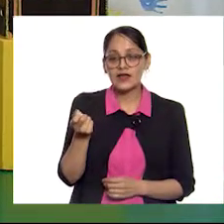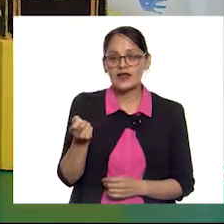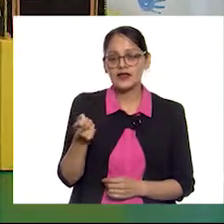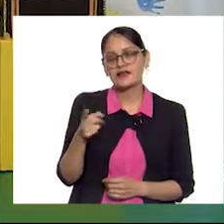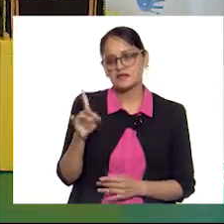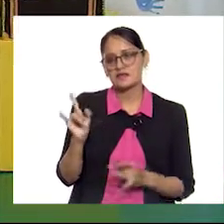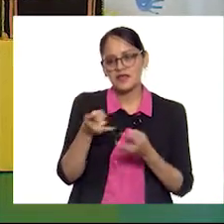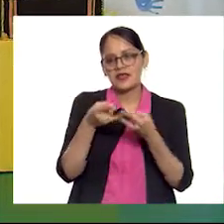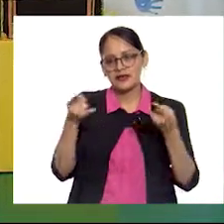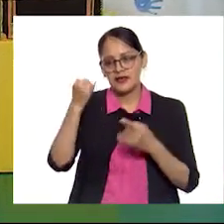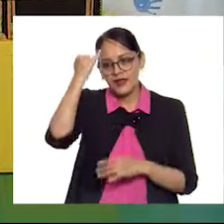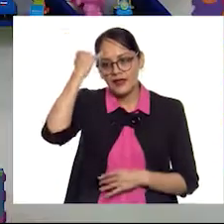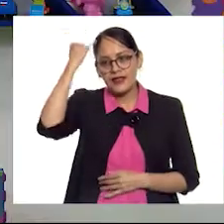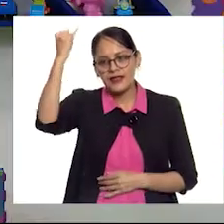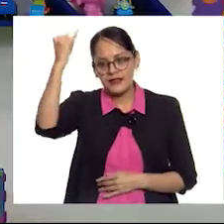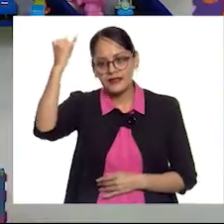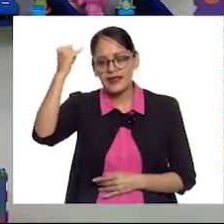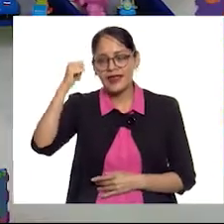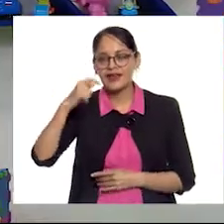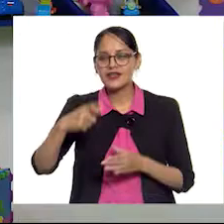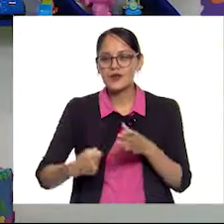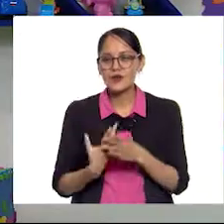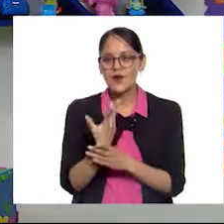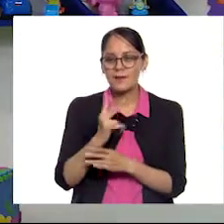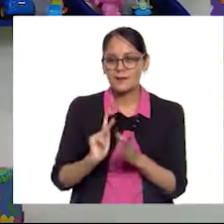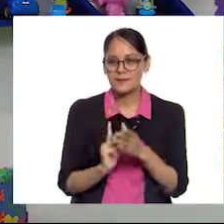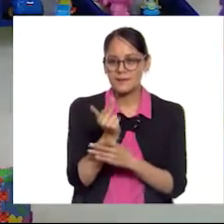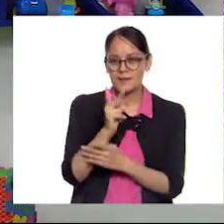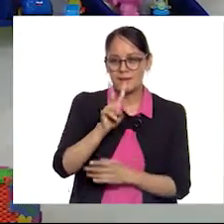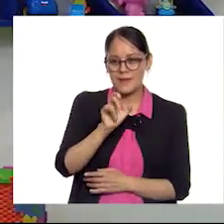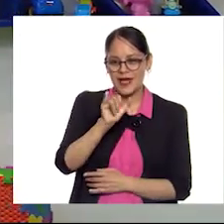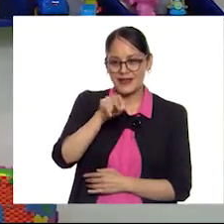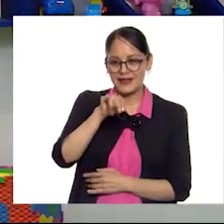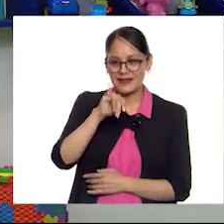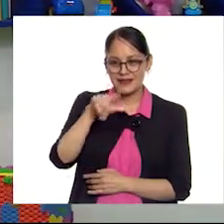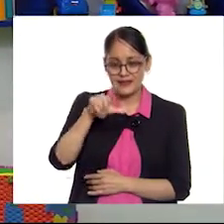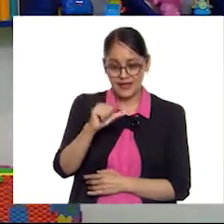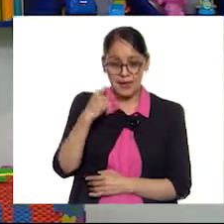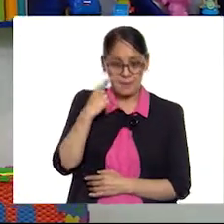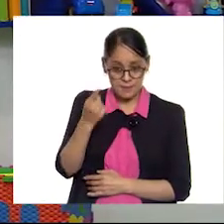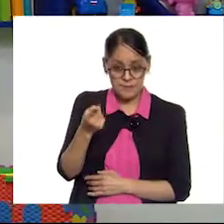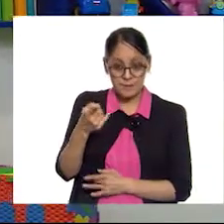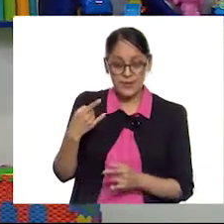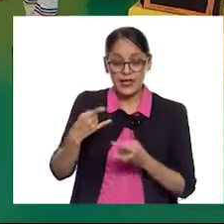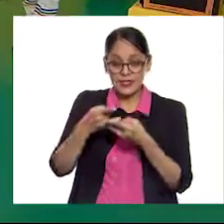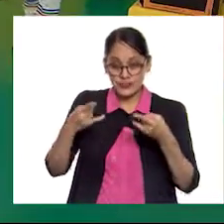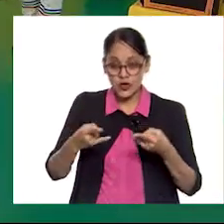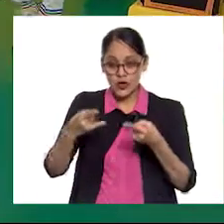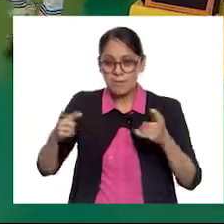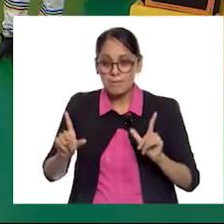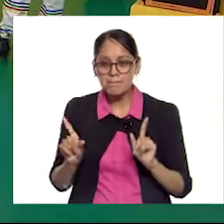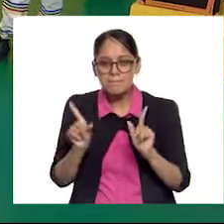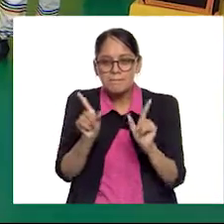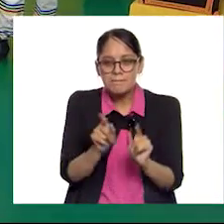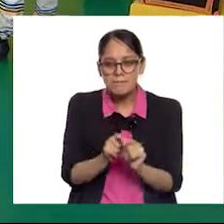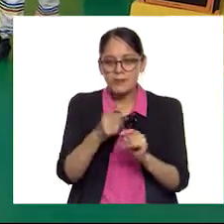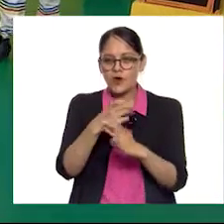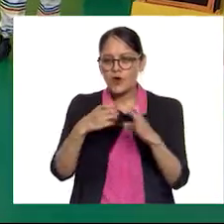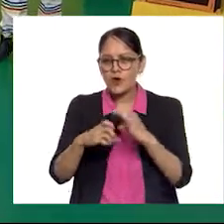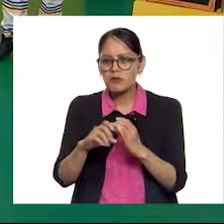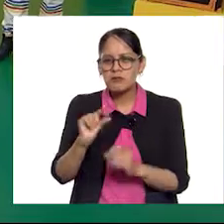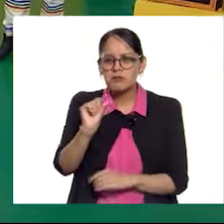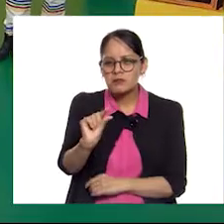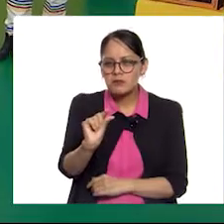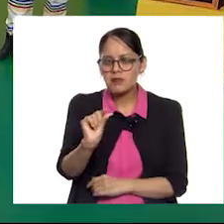mito de la creación de la vainilla. Así es. Y como con pocos elementos y el relato breve, sí, es muy sencillo hacer un